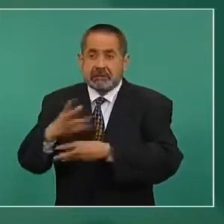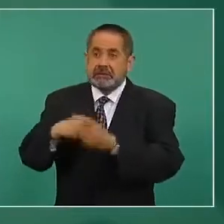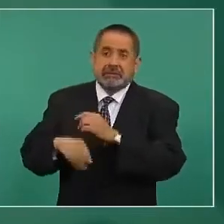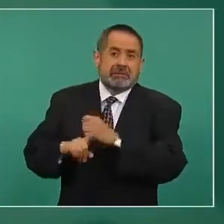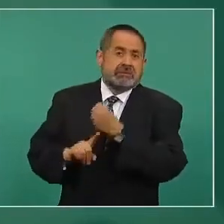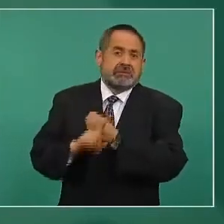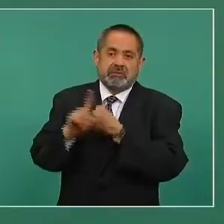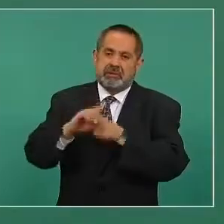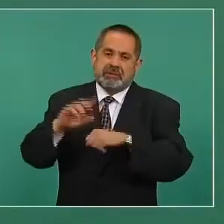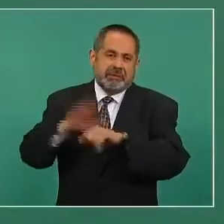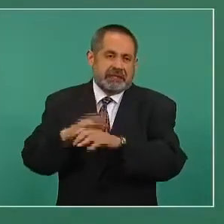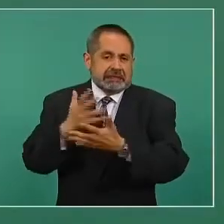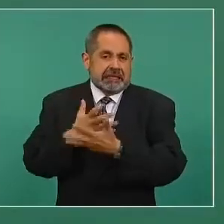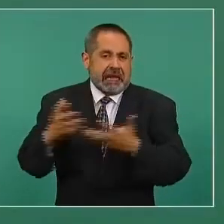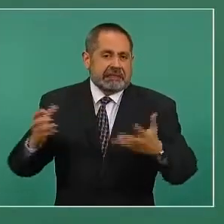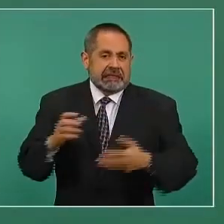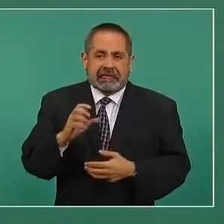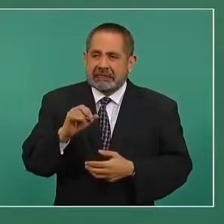gravísima